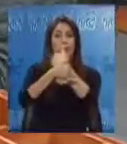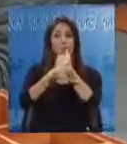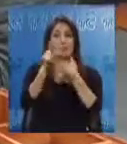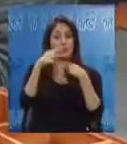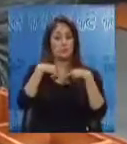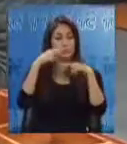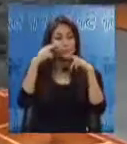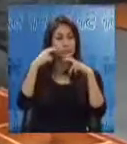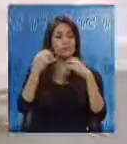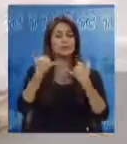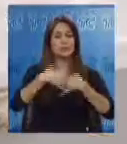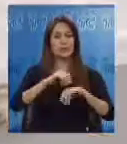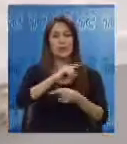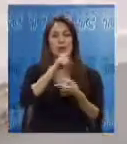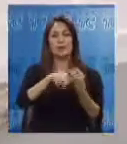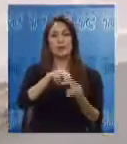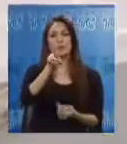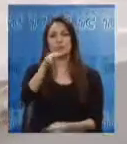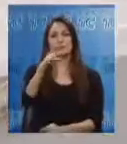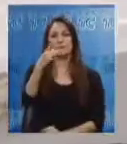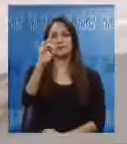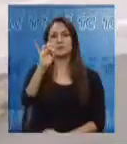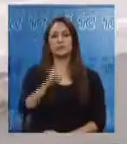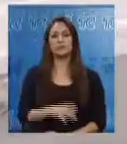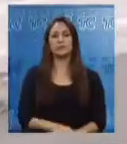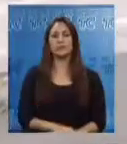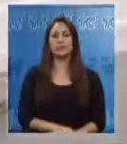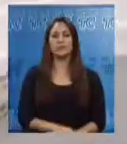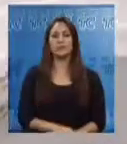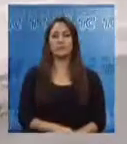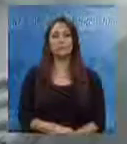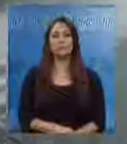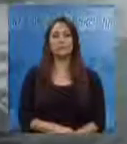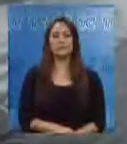investigación continuará hasta el 2018. Isaías Cruz, TC Televisión.